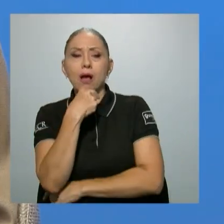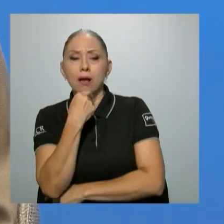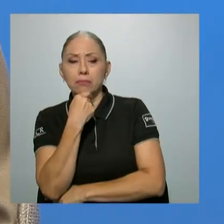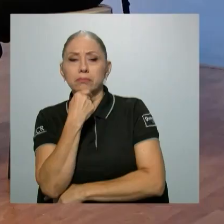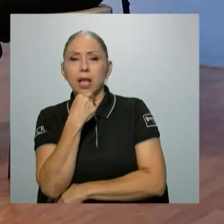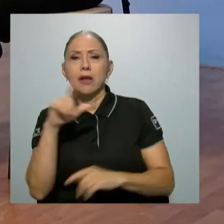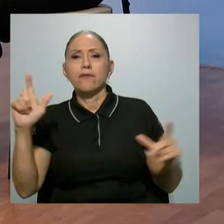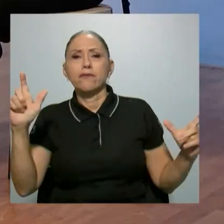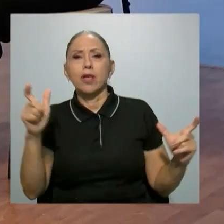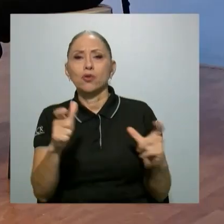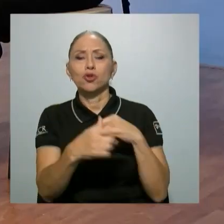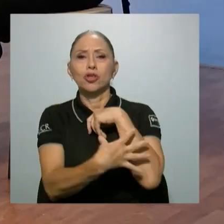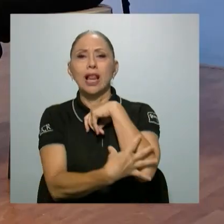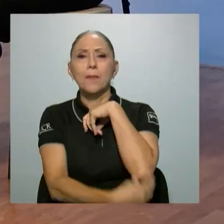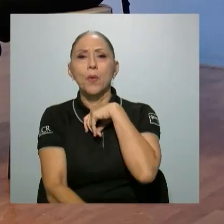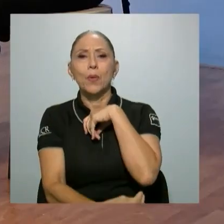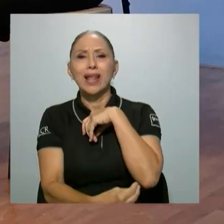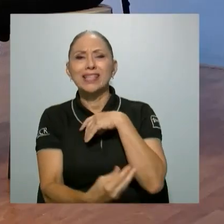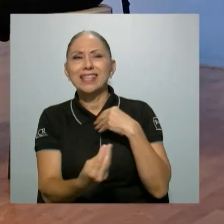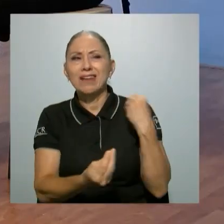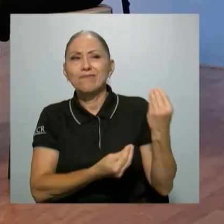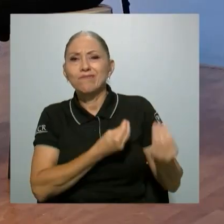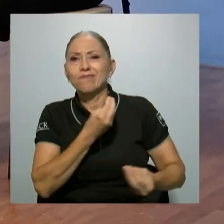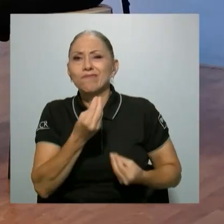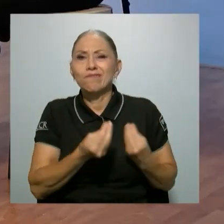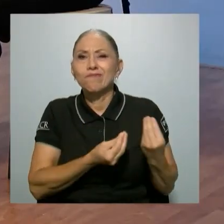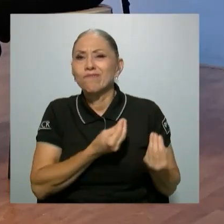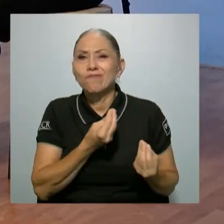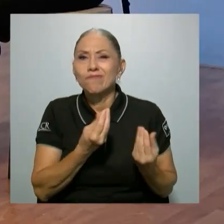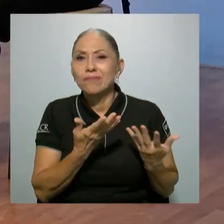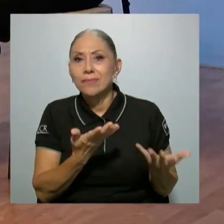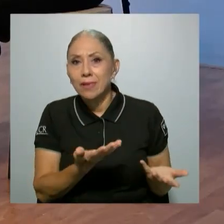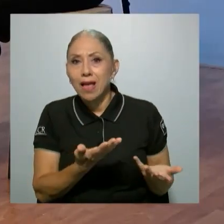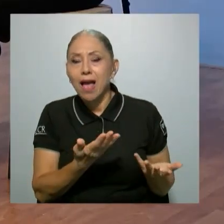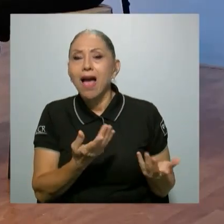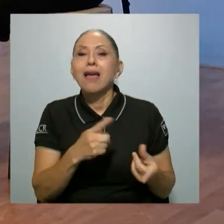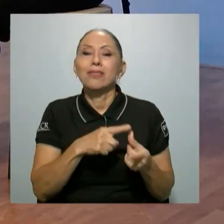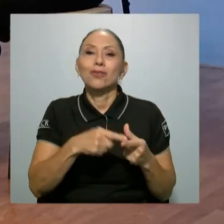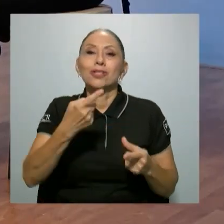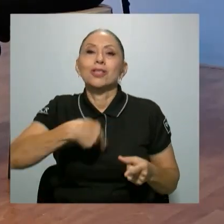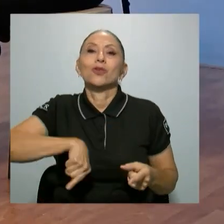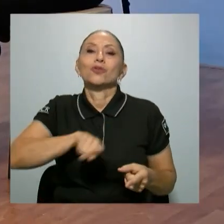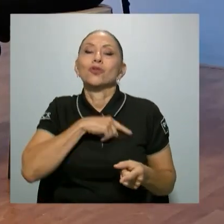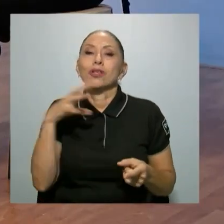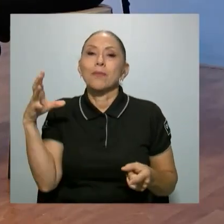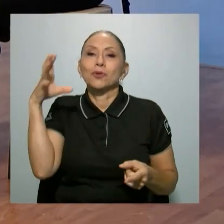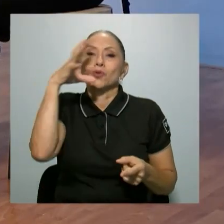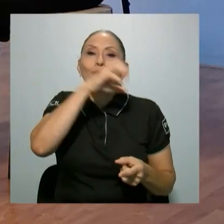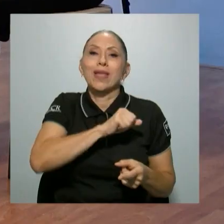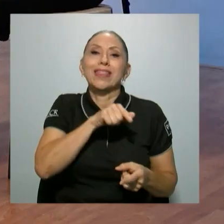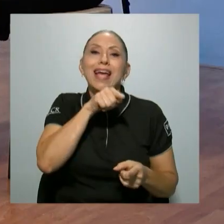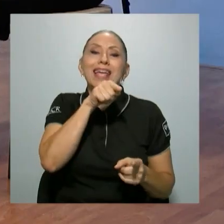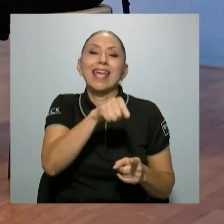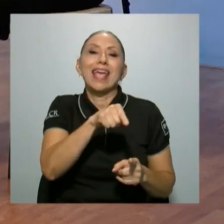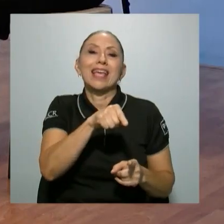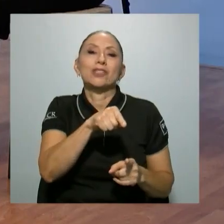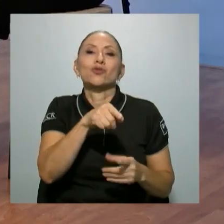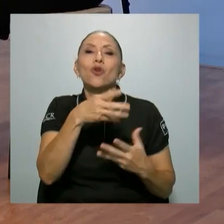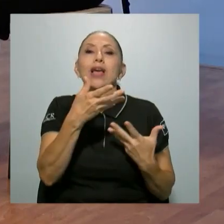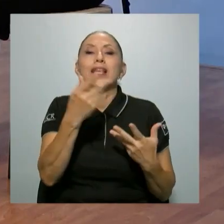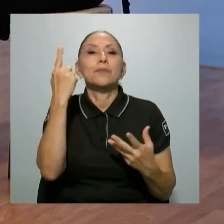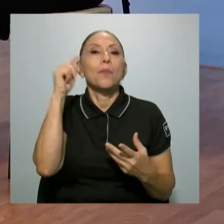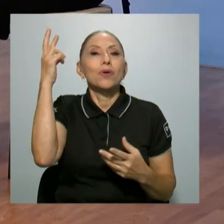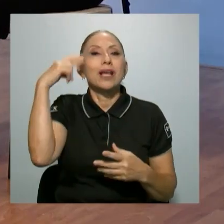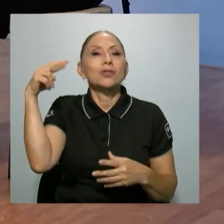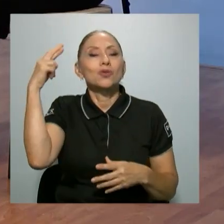pobreza, lo que nos damos cuenta es que son factores poco robustos. ¿Qué es un factor robusto? Bueno, la